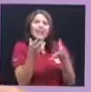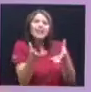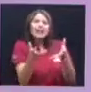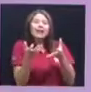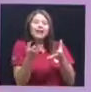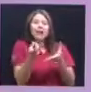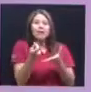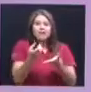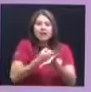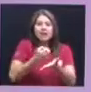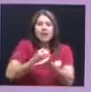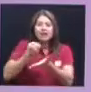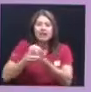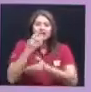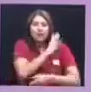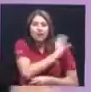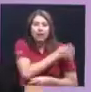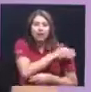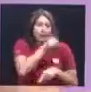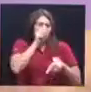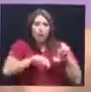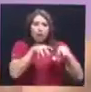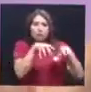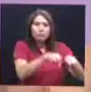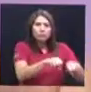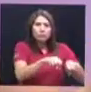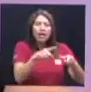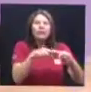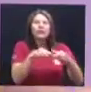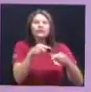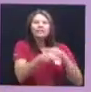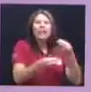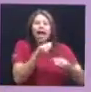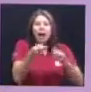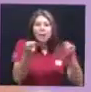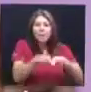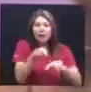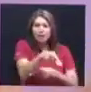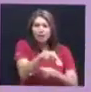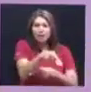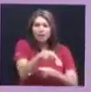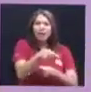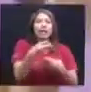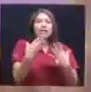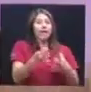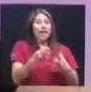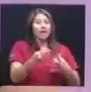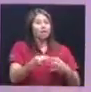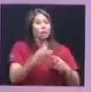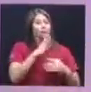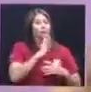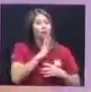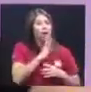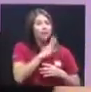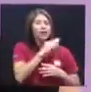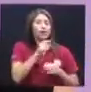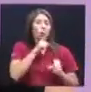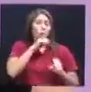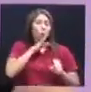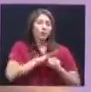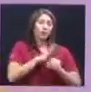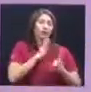podía apropiarse de Palestina ahí hubo una entrega de palabra y de compromisos por un